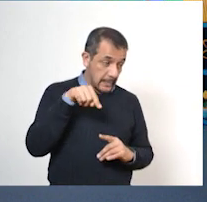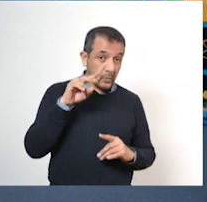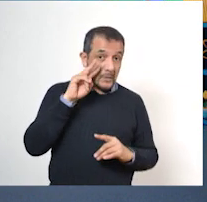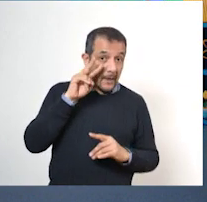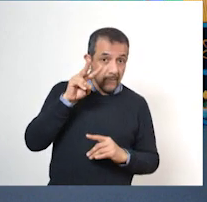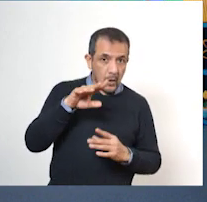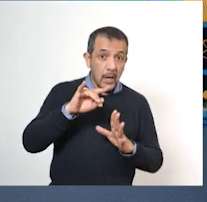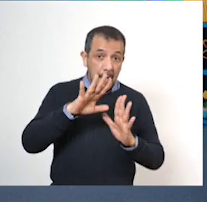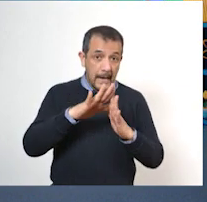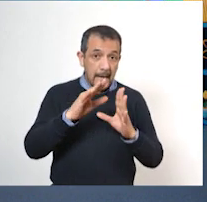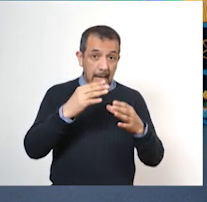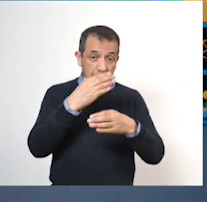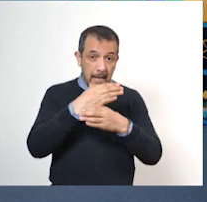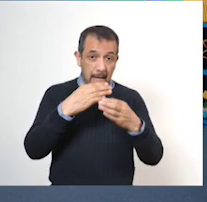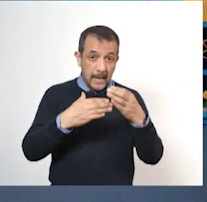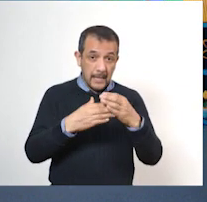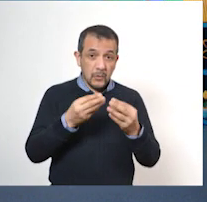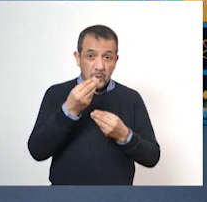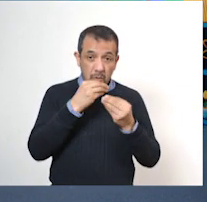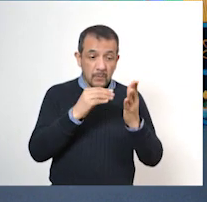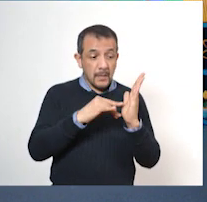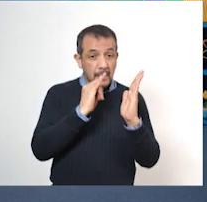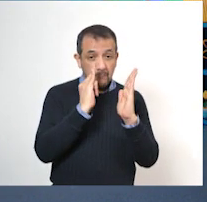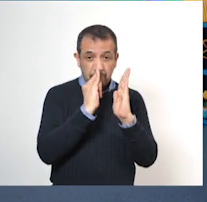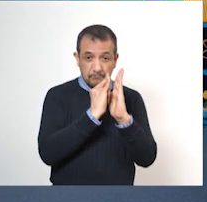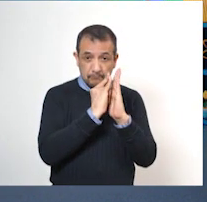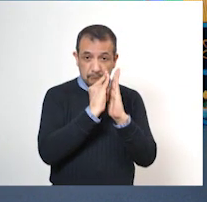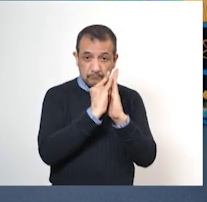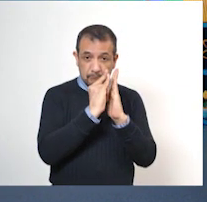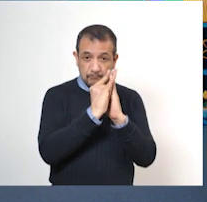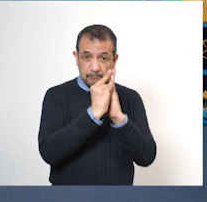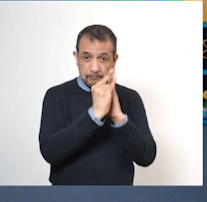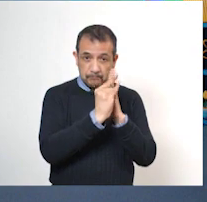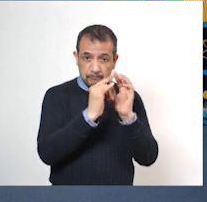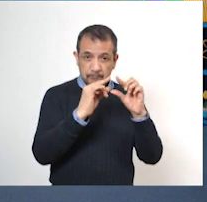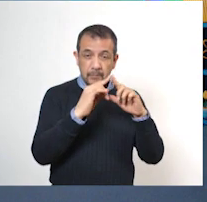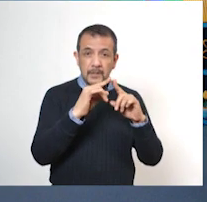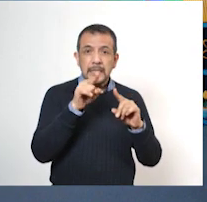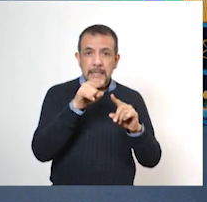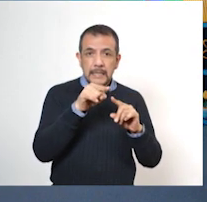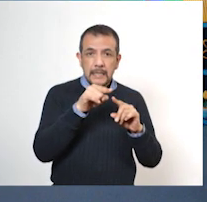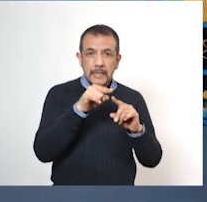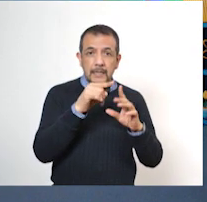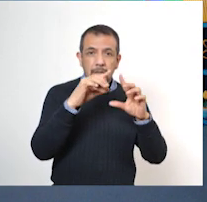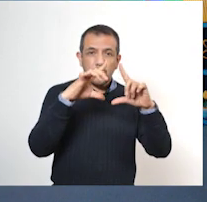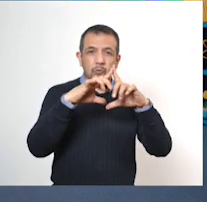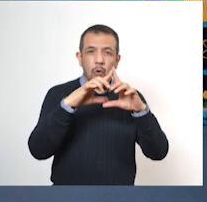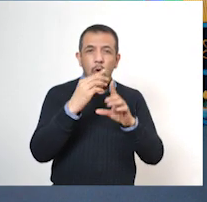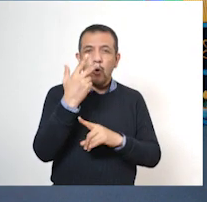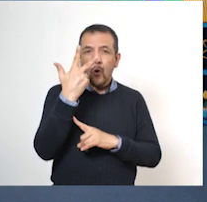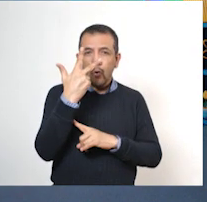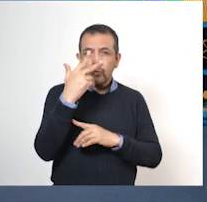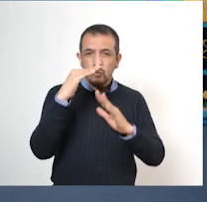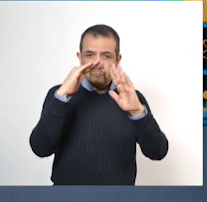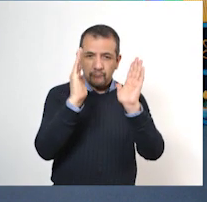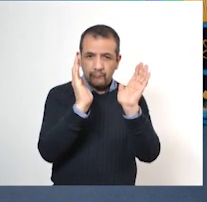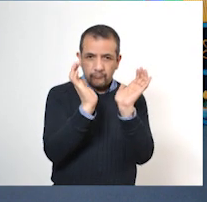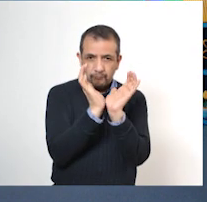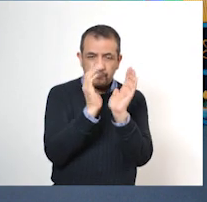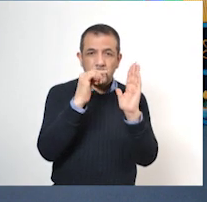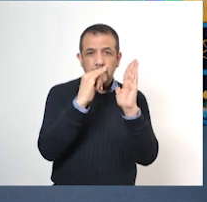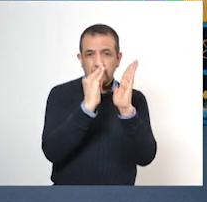han visto en los productos el nuevo etiquetado frontal, que son los octágonos que